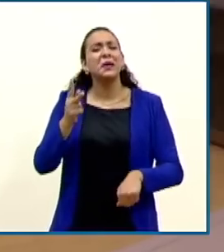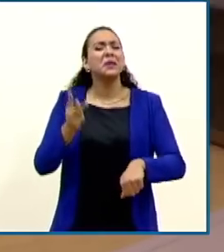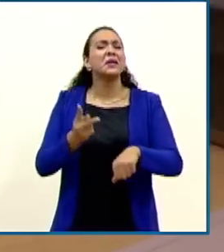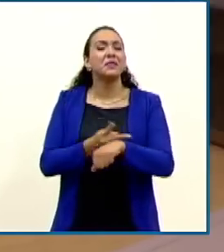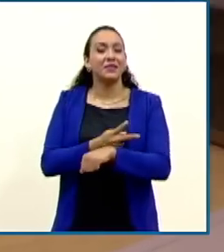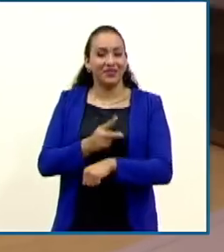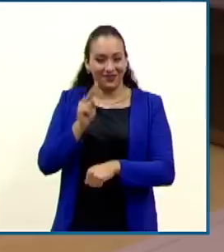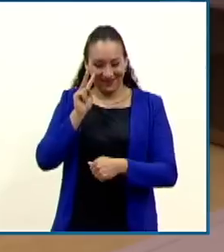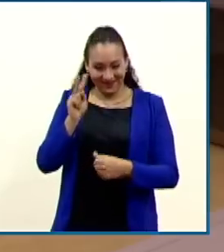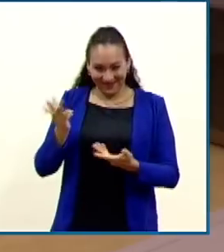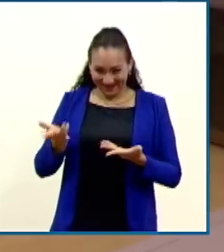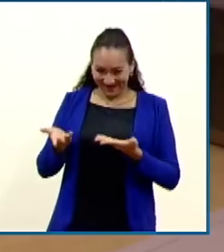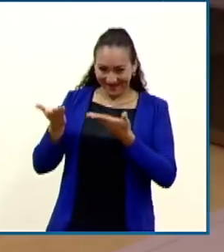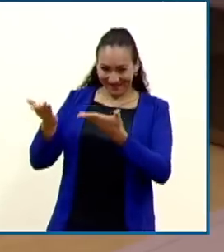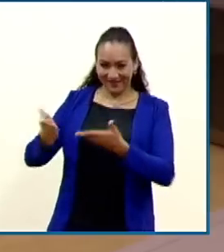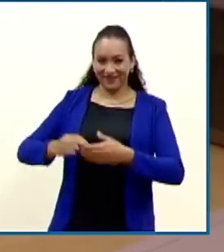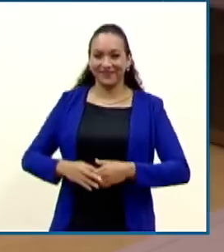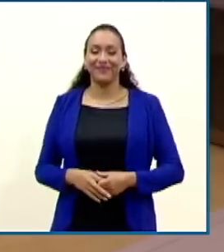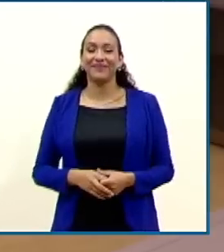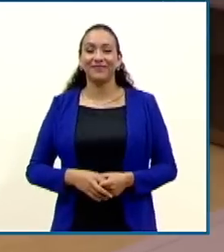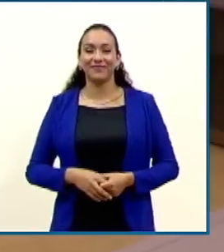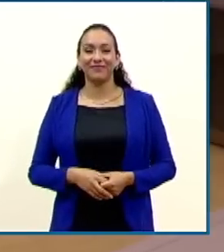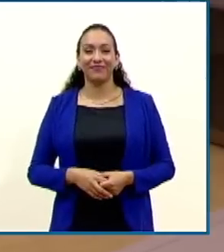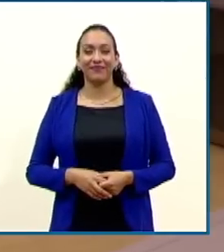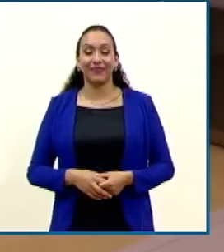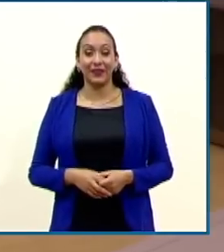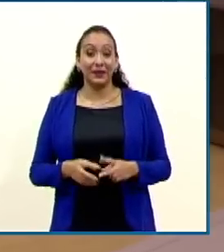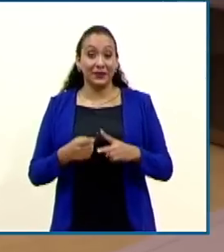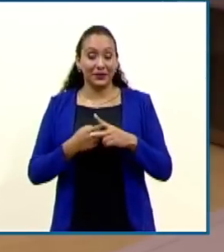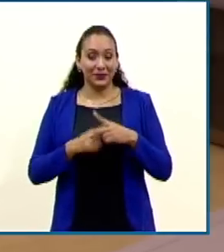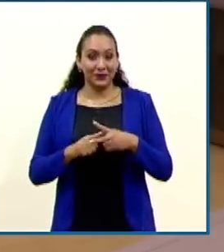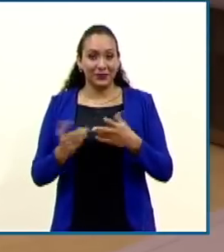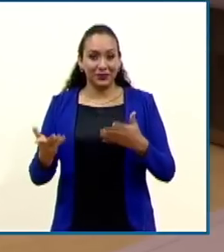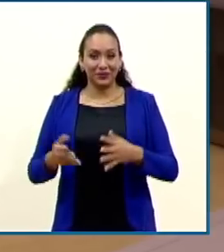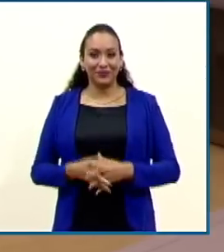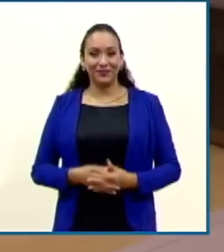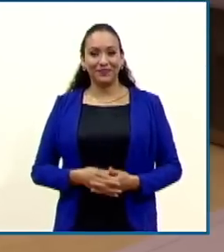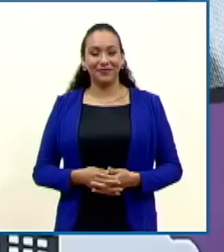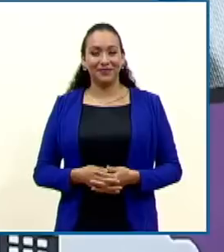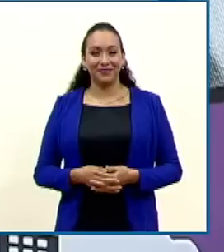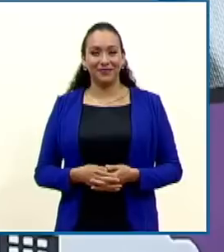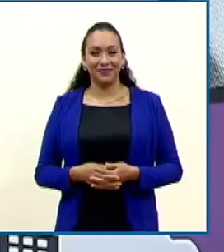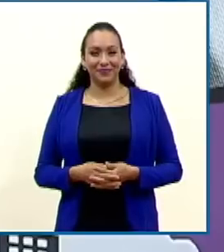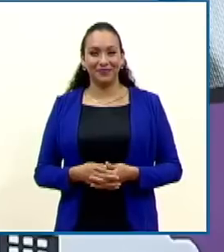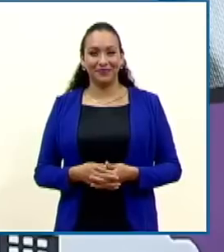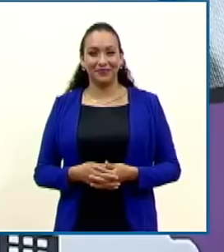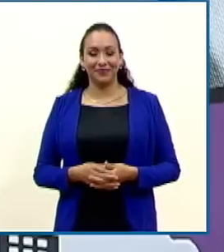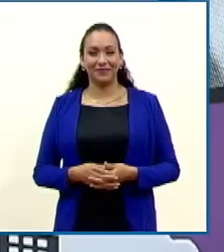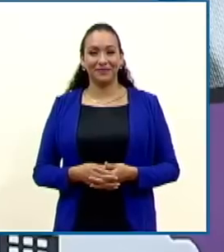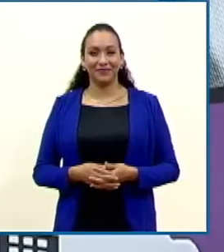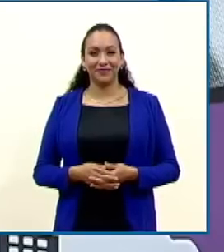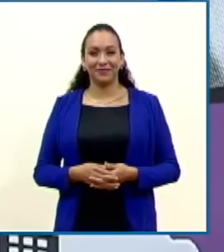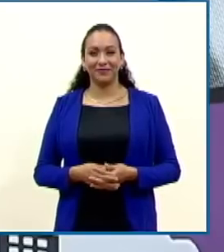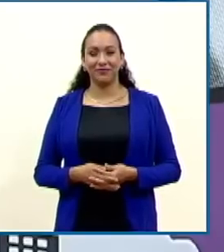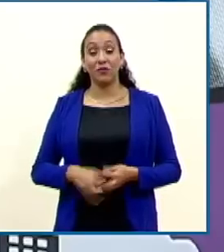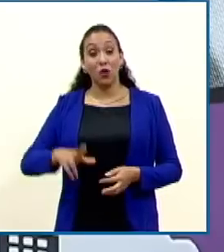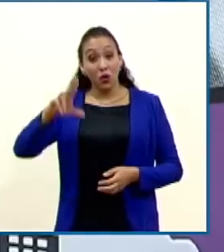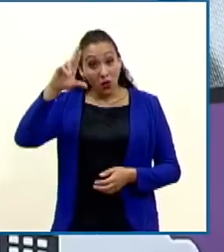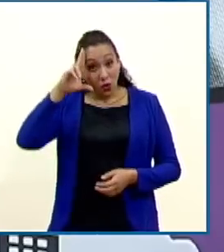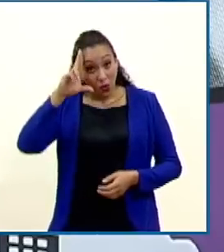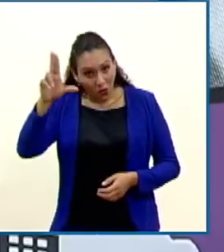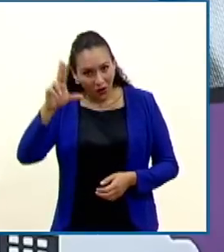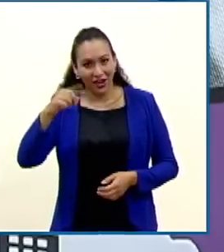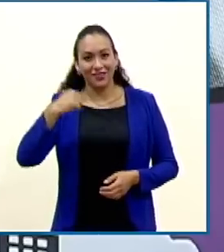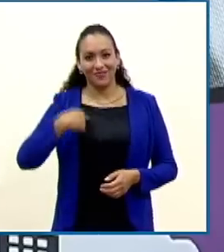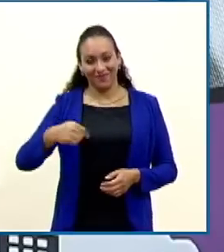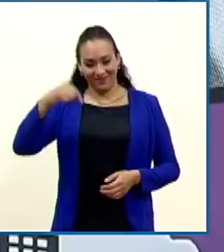González tiene todos los detalles. Adelante, Juan Carlos, escuchamos. Hola, ¿qué tal? Te